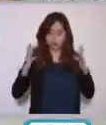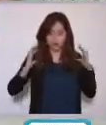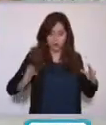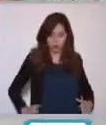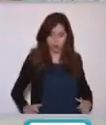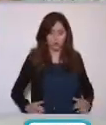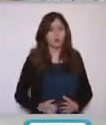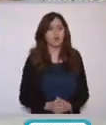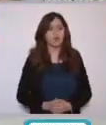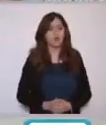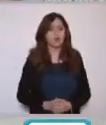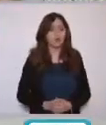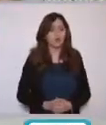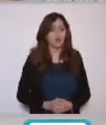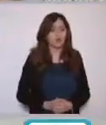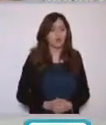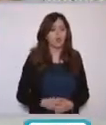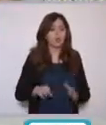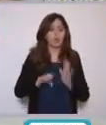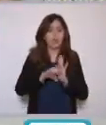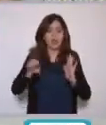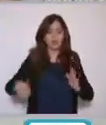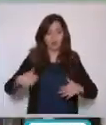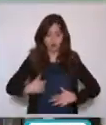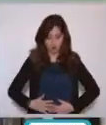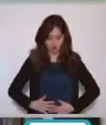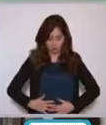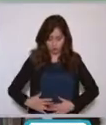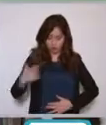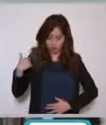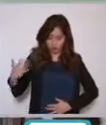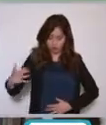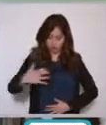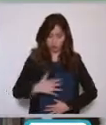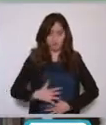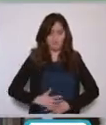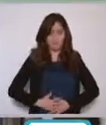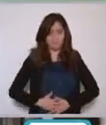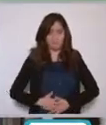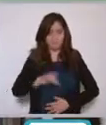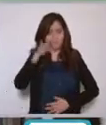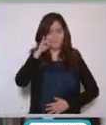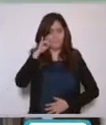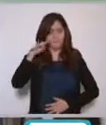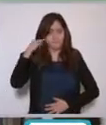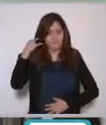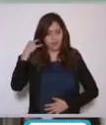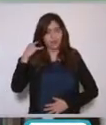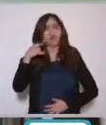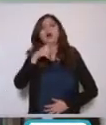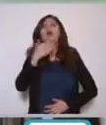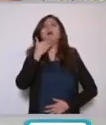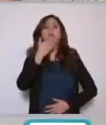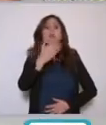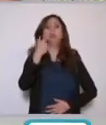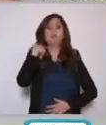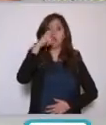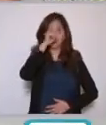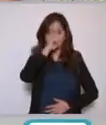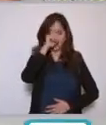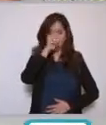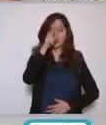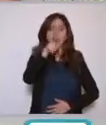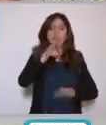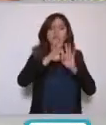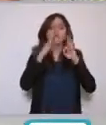poco más de abdomen, Exacto, te podemos puedes optar usar por esa, esto, entonces exactamente. te ayuda a disimular. A Oye, está disimular un buenísimo ese poco, tip. exactamente, porque